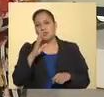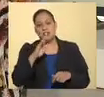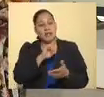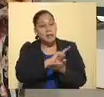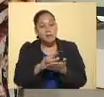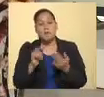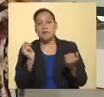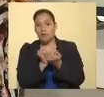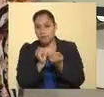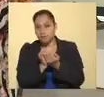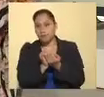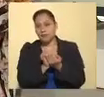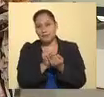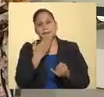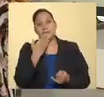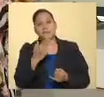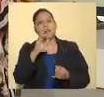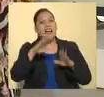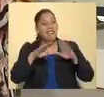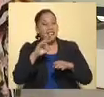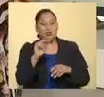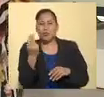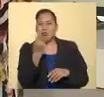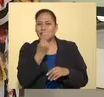Limpio y a veces no necesitas